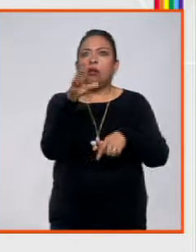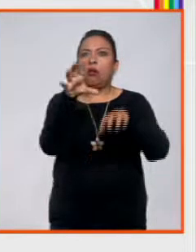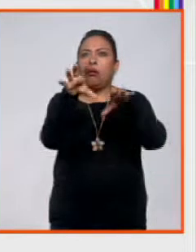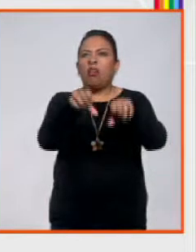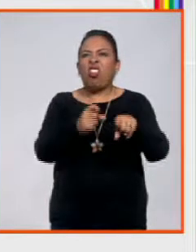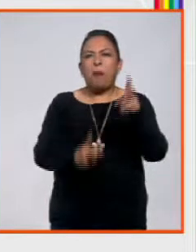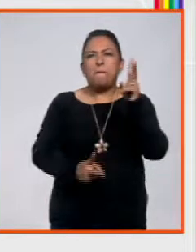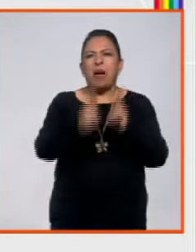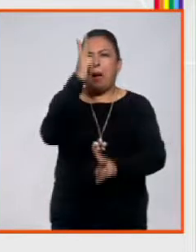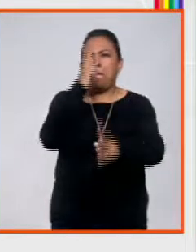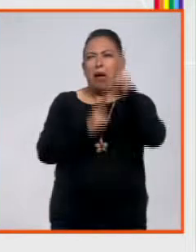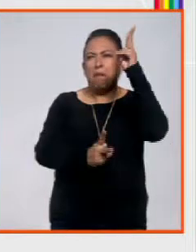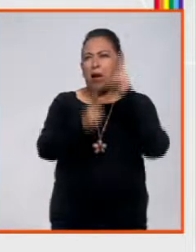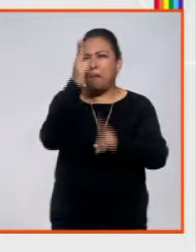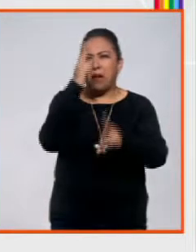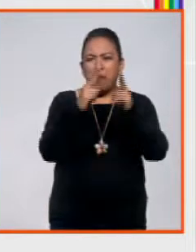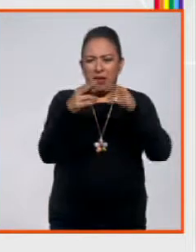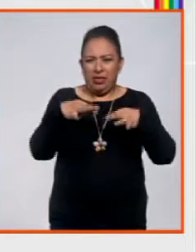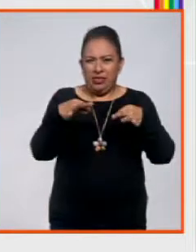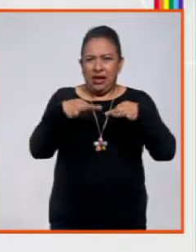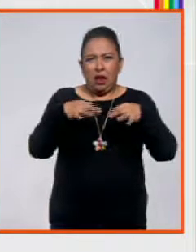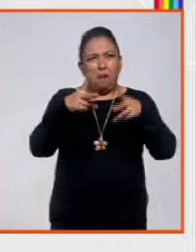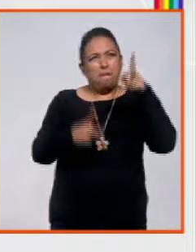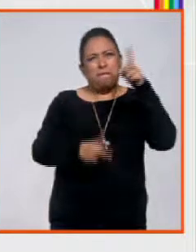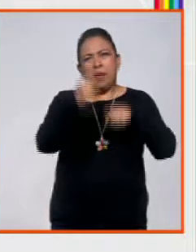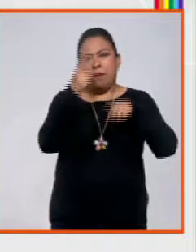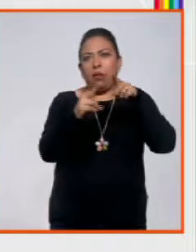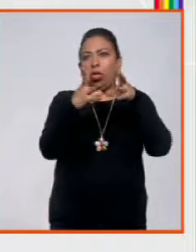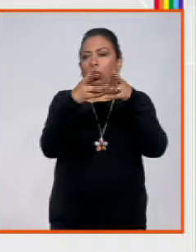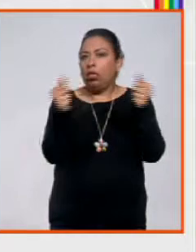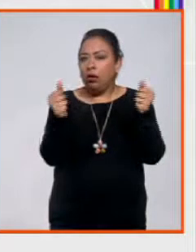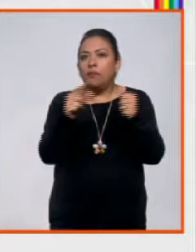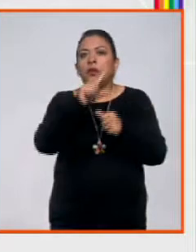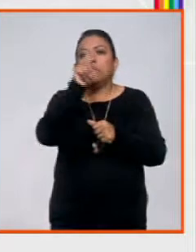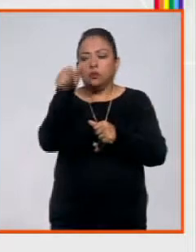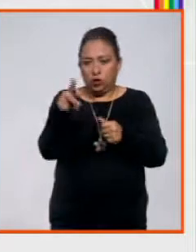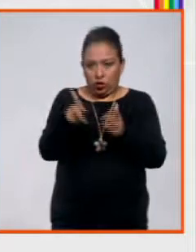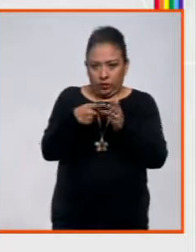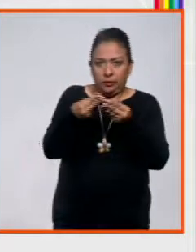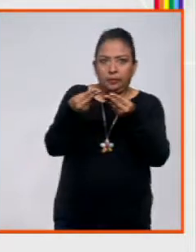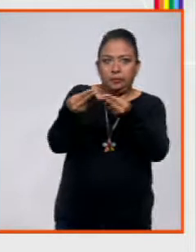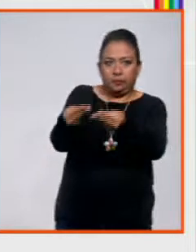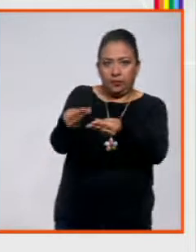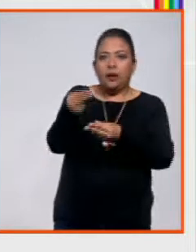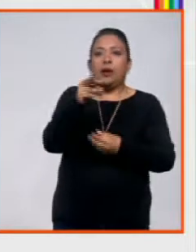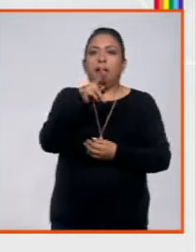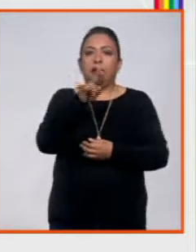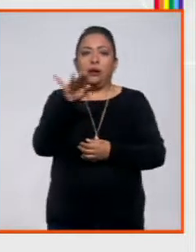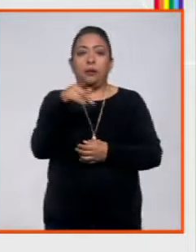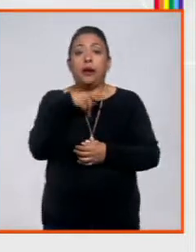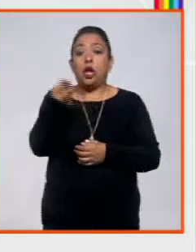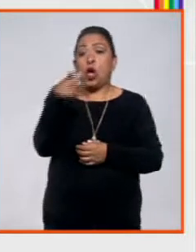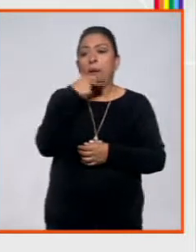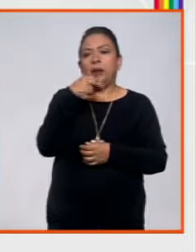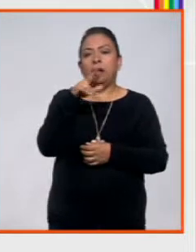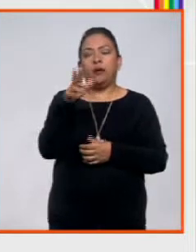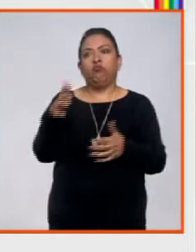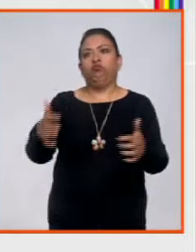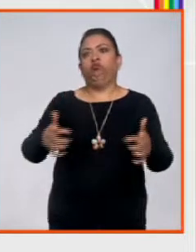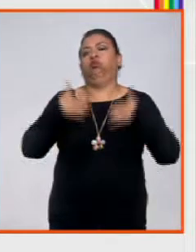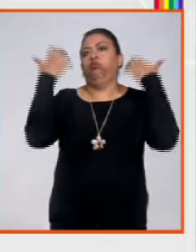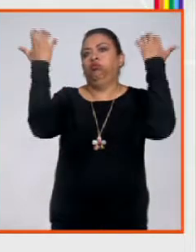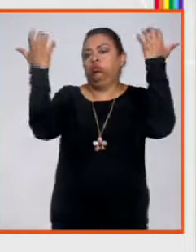a recortarlo de los bastidores la tela por un tiempo desapareció después se le devolvió a diego rivera y diego primera por supuesto montó en cólera